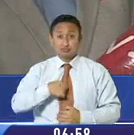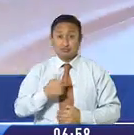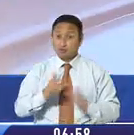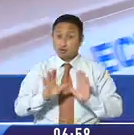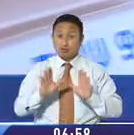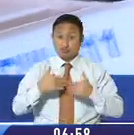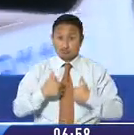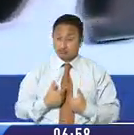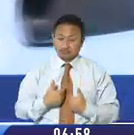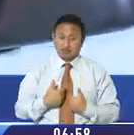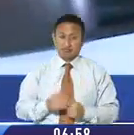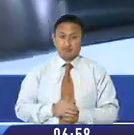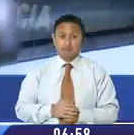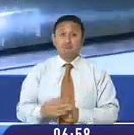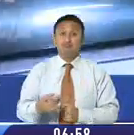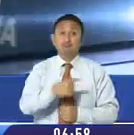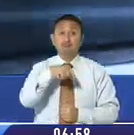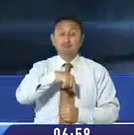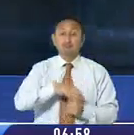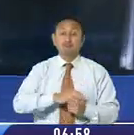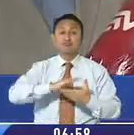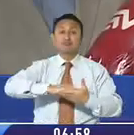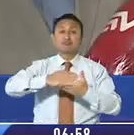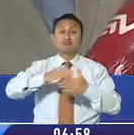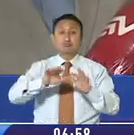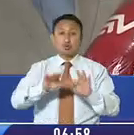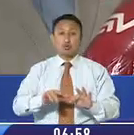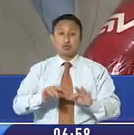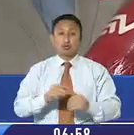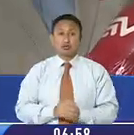Durante la intervención se llevaron computadoras. Llevaron,